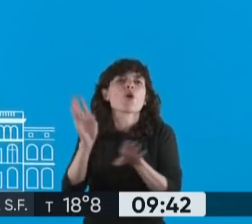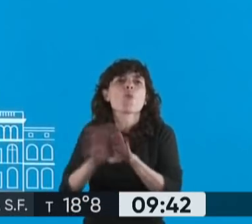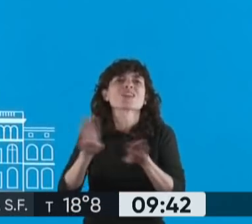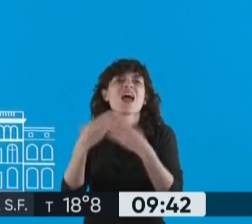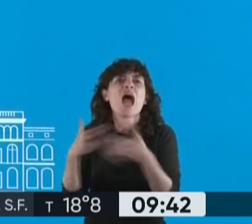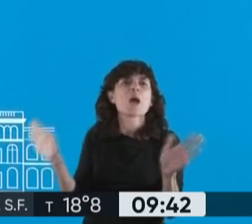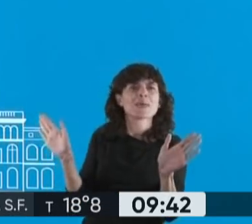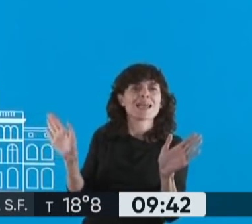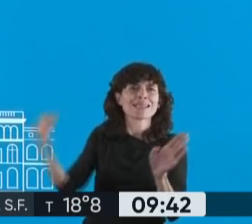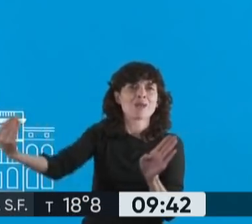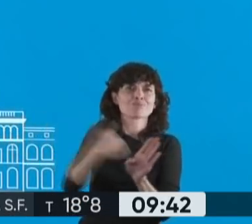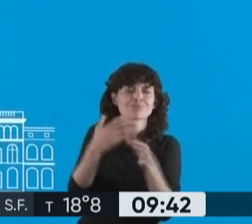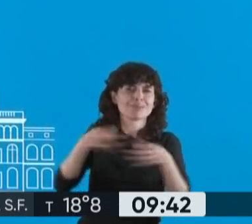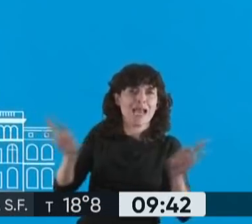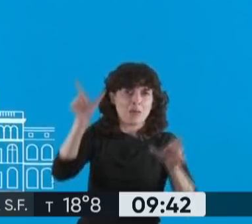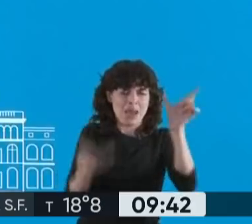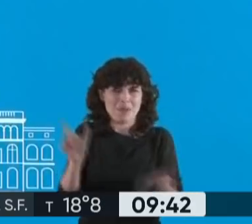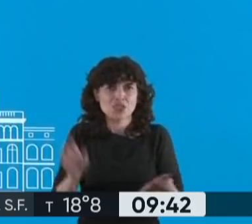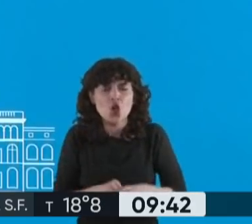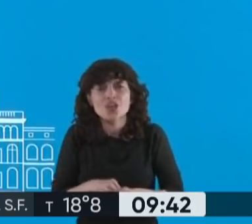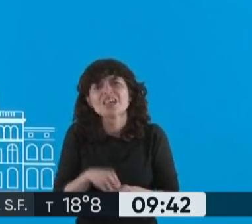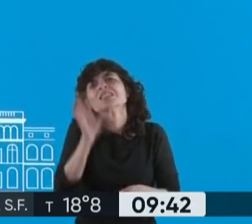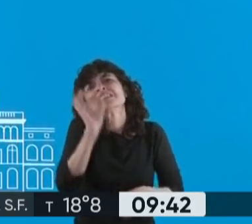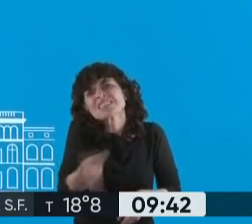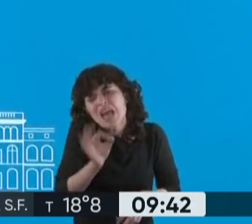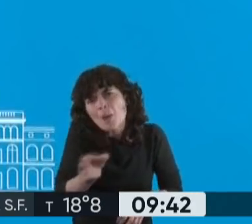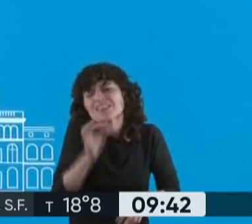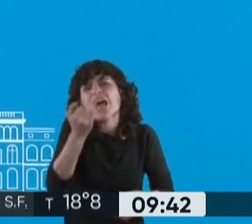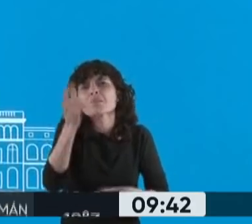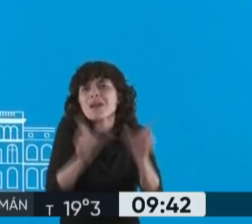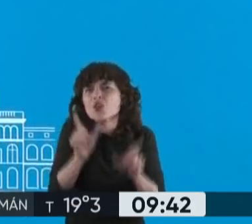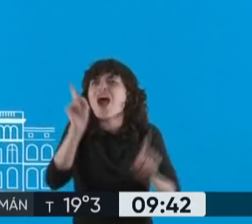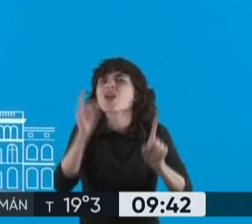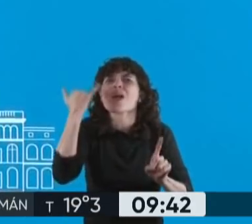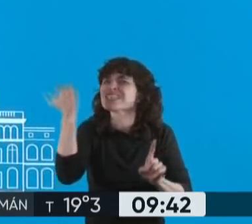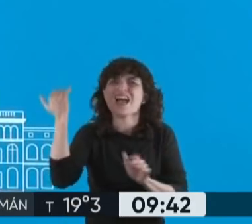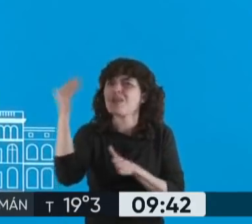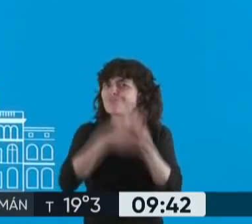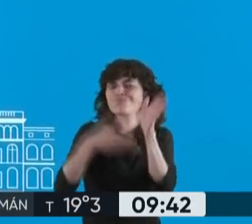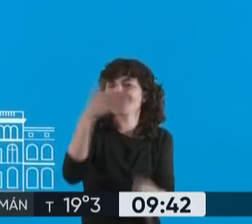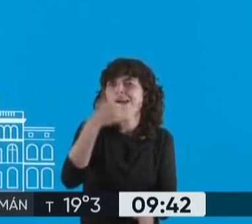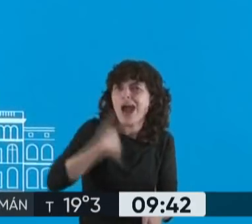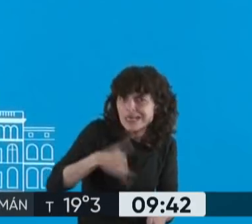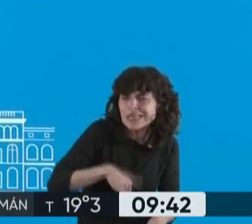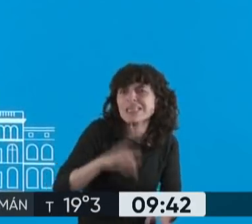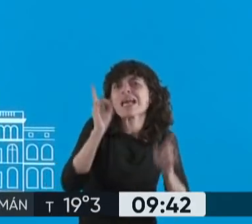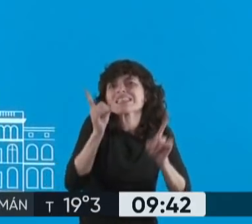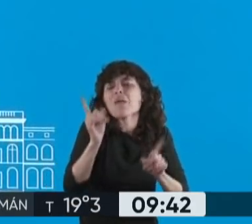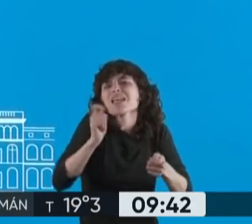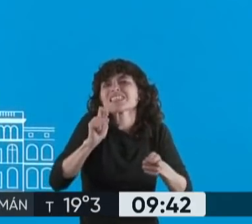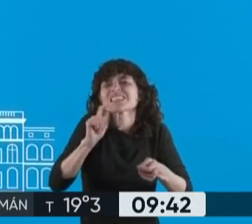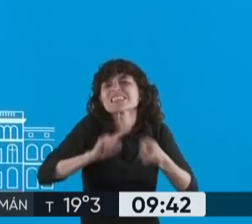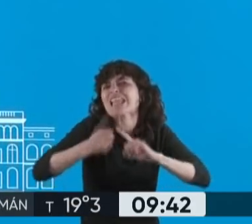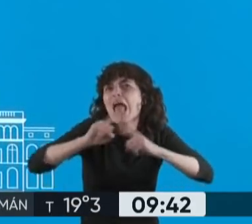que esto suceda. Ustedes ya saben que han comenzado a llegar, que está lo de la visa, que hay una cantidad de situaciones que ya se están resolviendo, tanto aquí como en nuestras embajadas